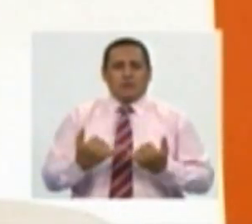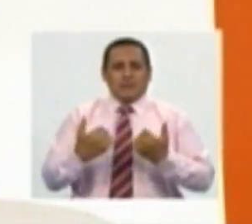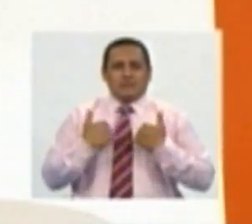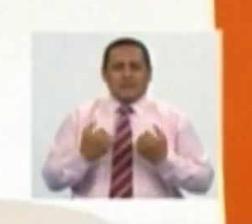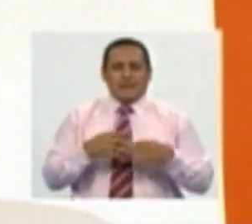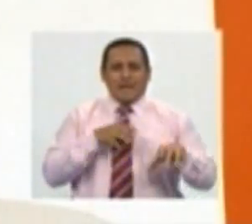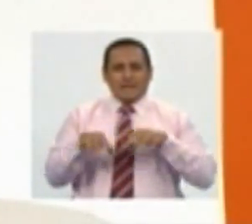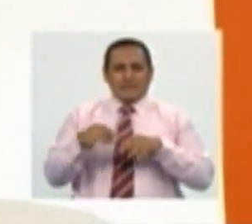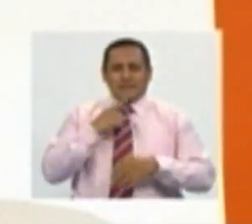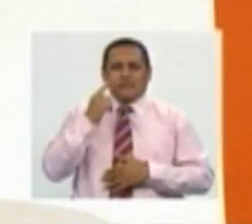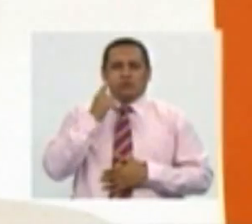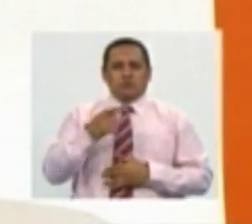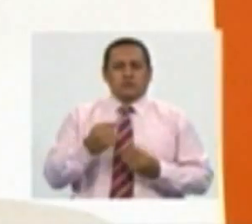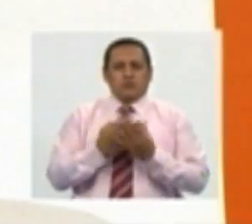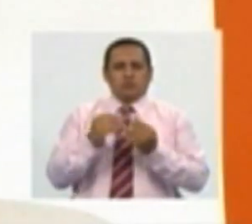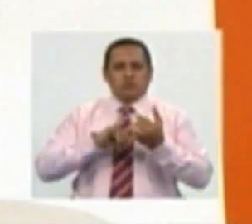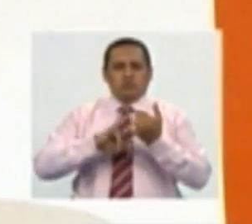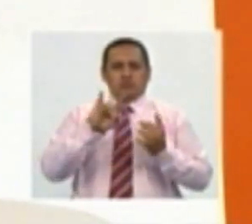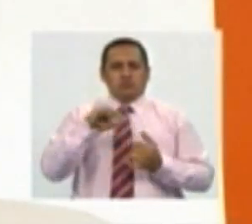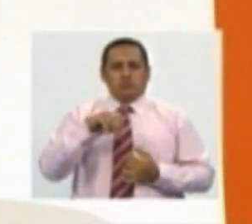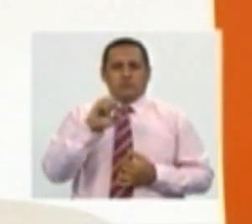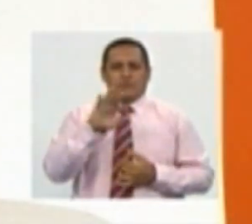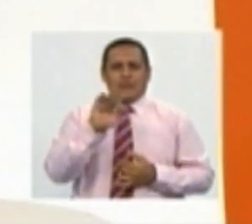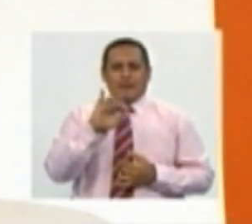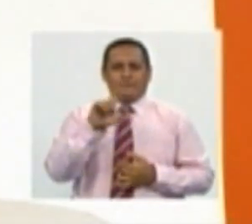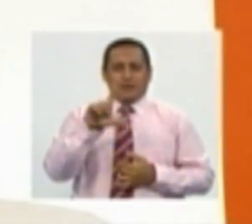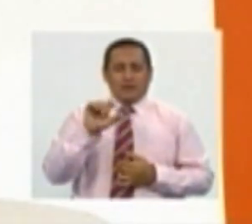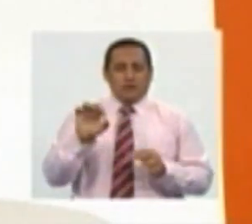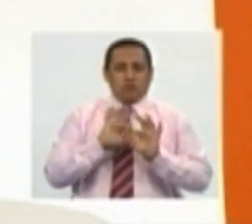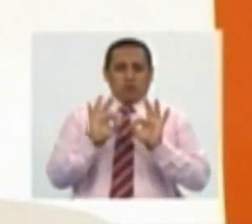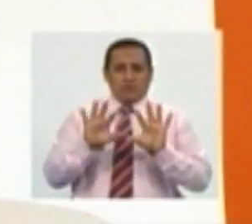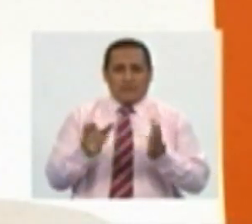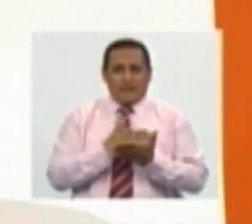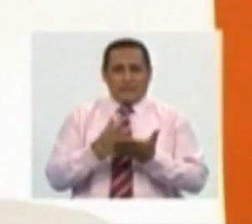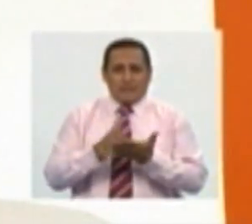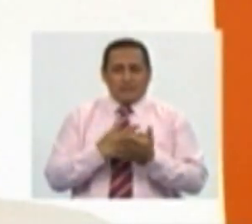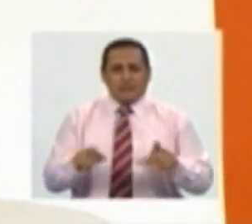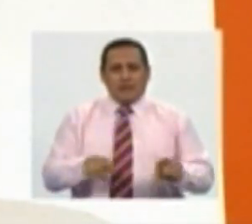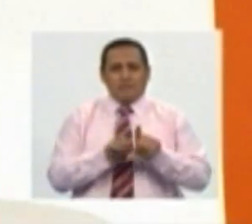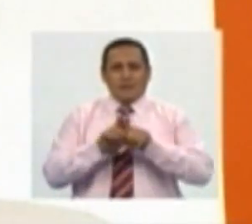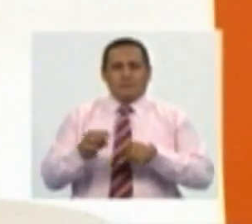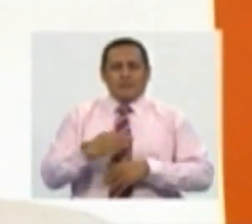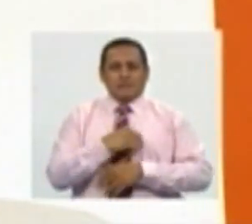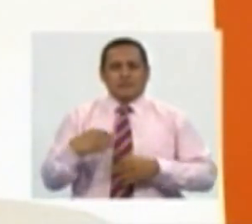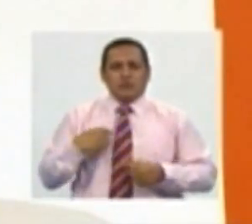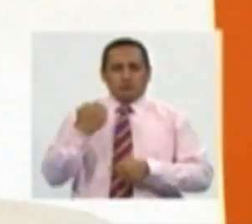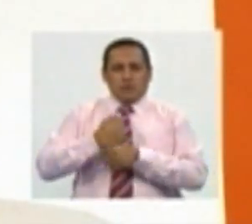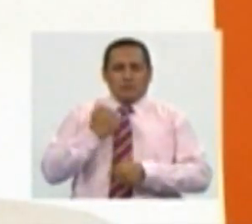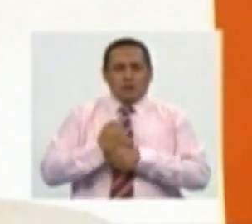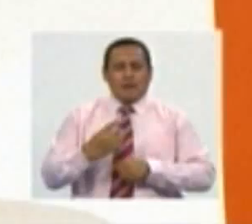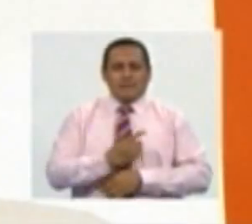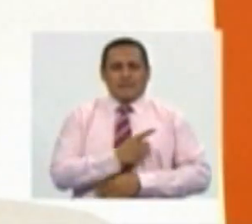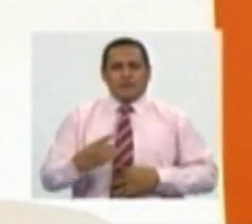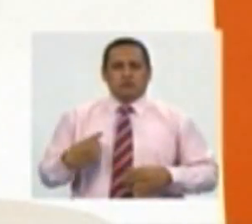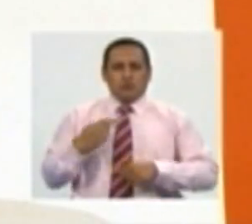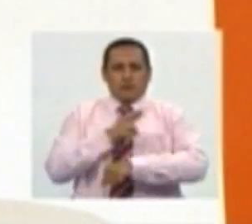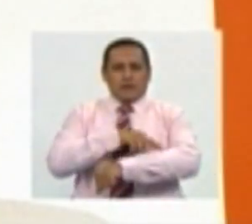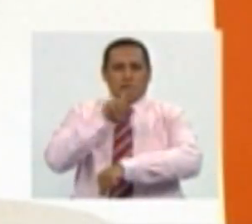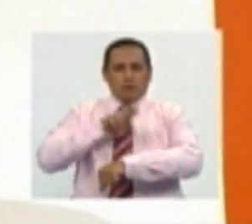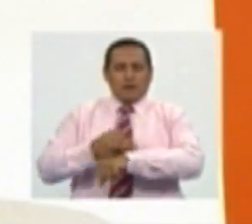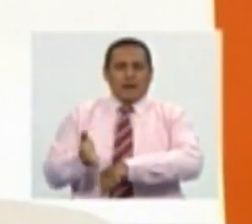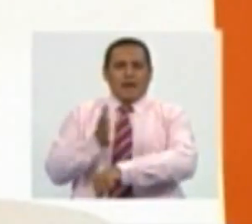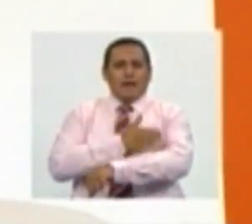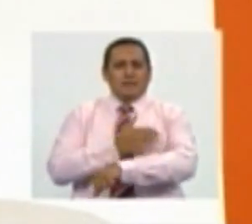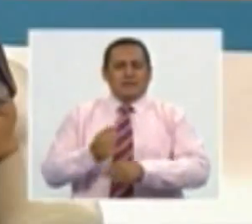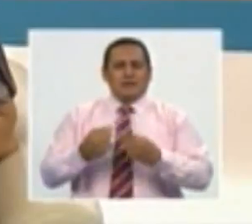que formular su denuncia ante la SUNAFIL. O, si es que no funciona la SUNAFIL en ese lugar, ante el Ministerio de Trabajo de la Dirección Regional